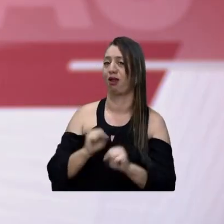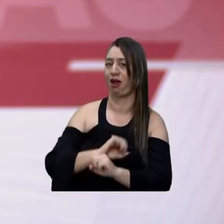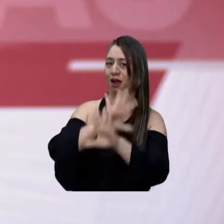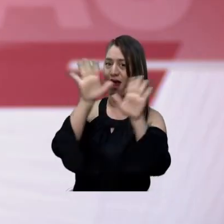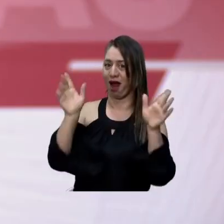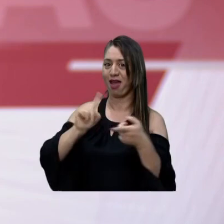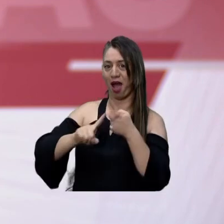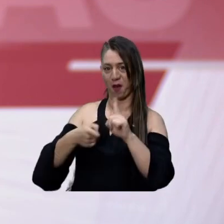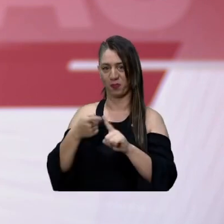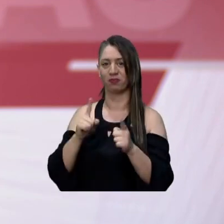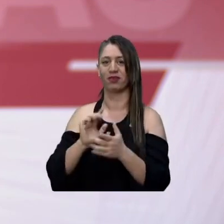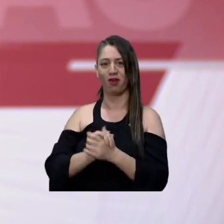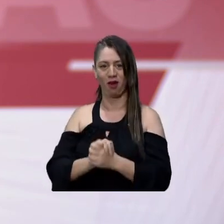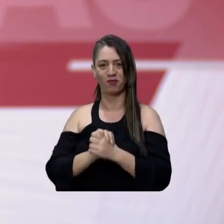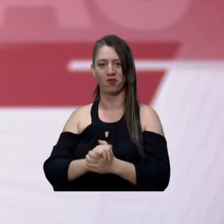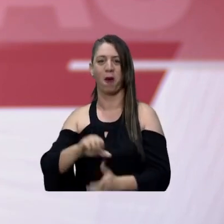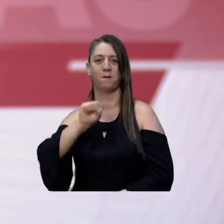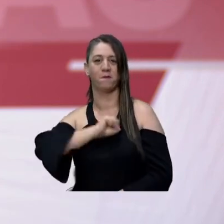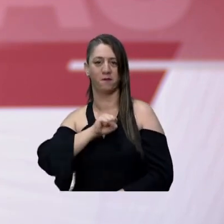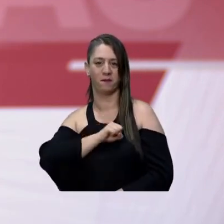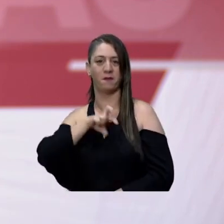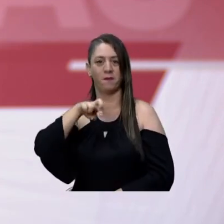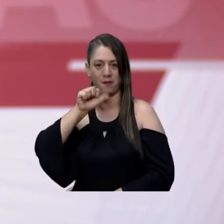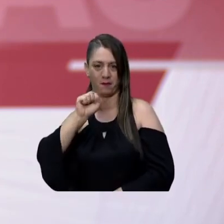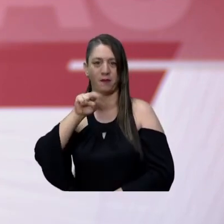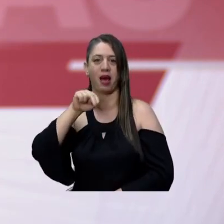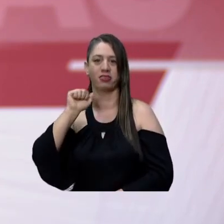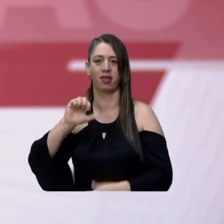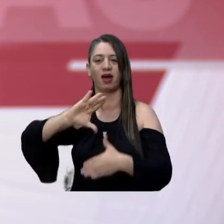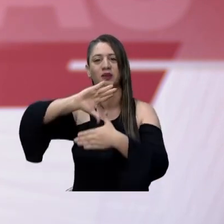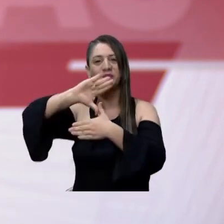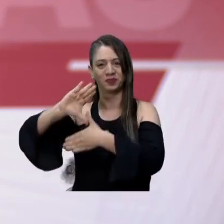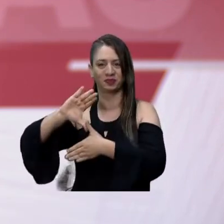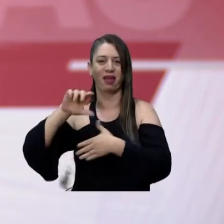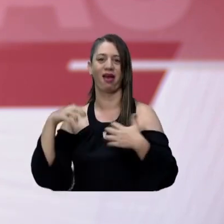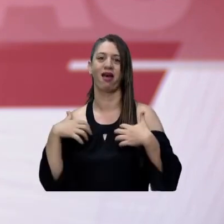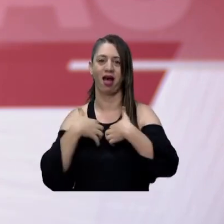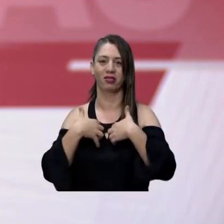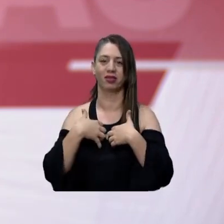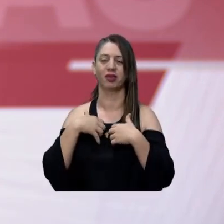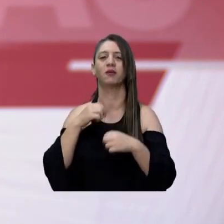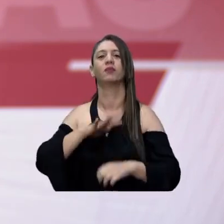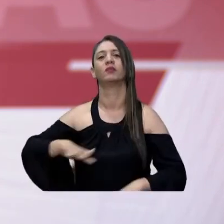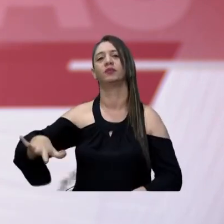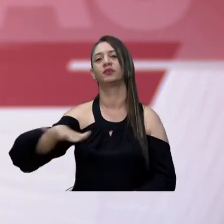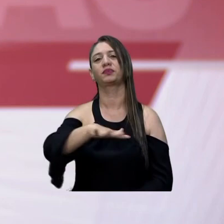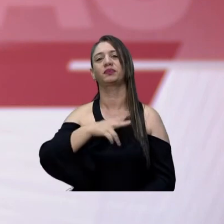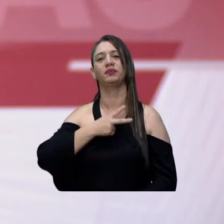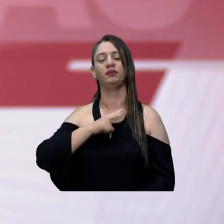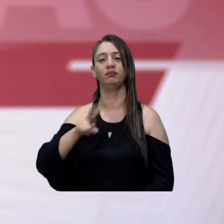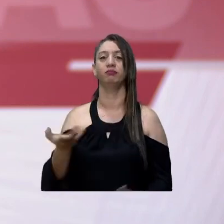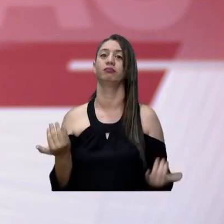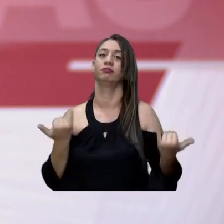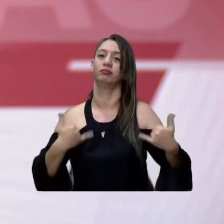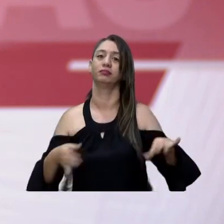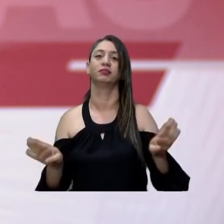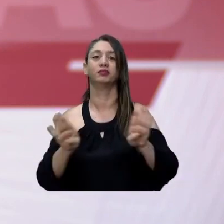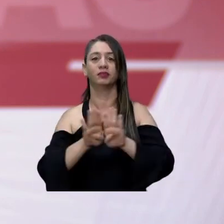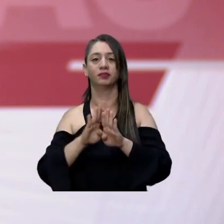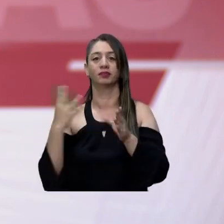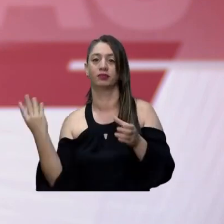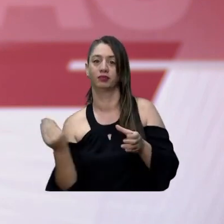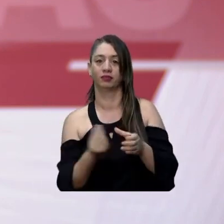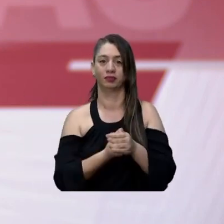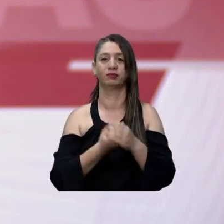amigo, es mi pana, es la mascota de los Panamericanos Junior 2021 en territorio vallecaucano. Y en el cierre somos incluyentes,